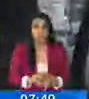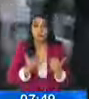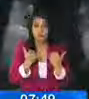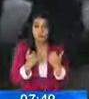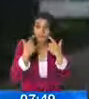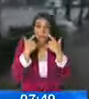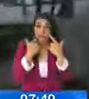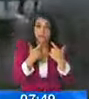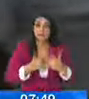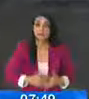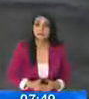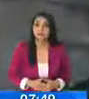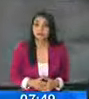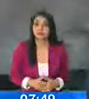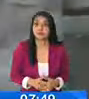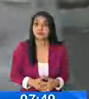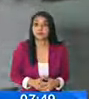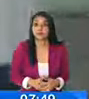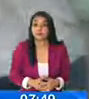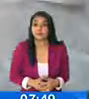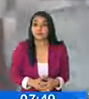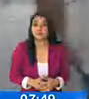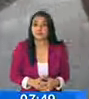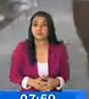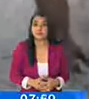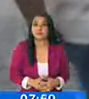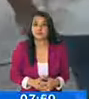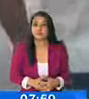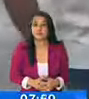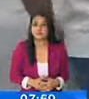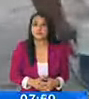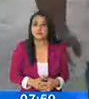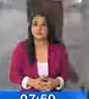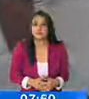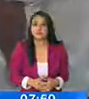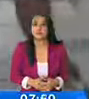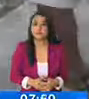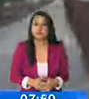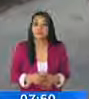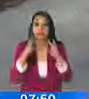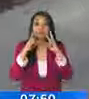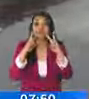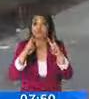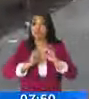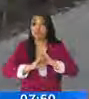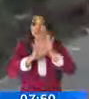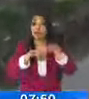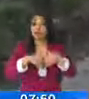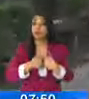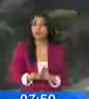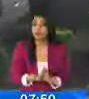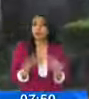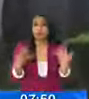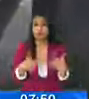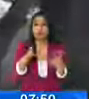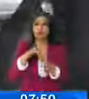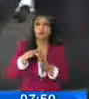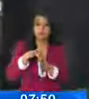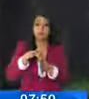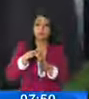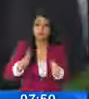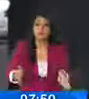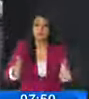y puchi, llama la atención definitivamente cómo es que está en grave riesgo